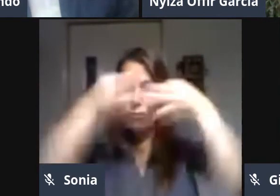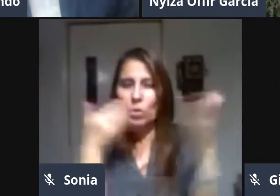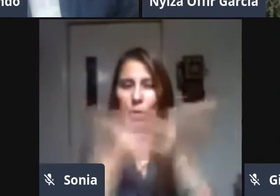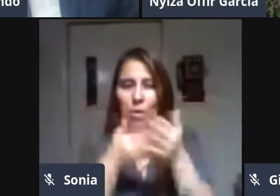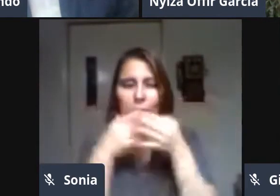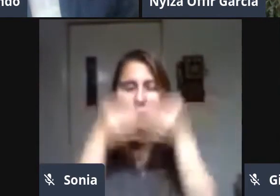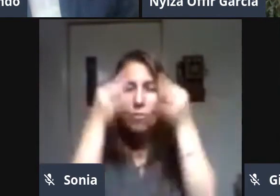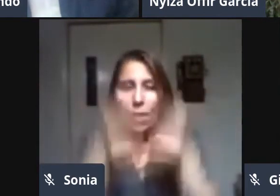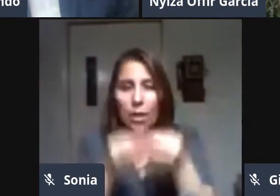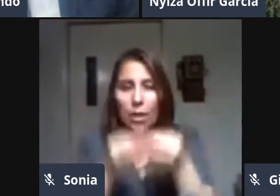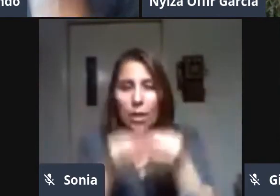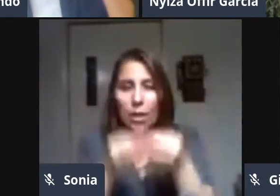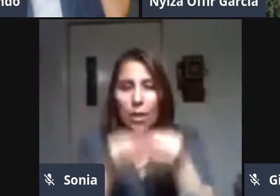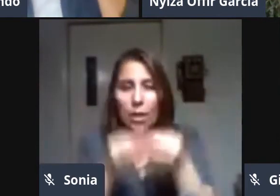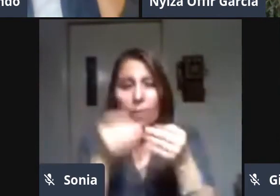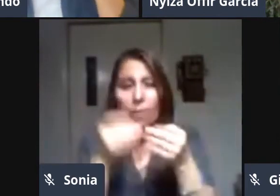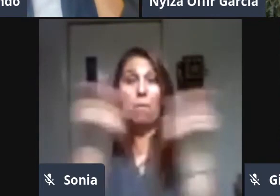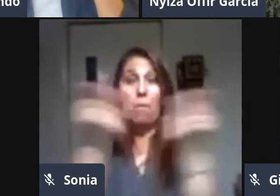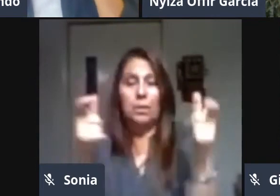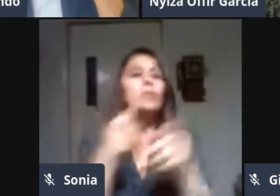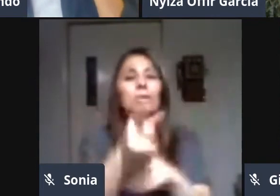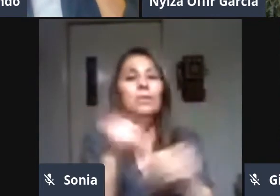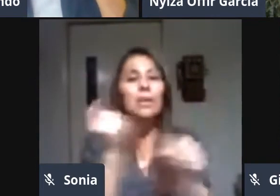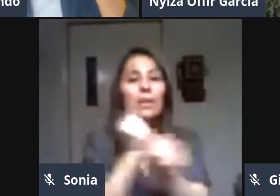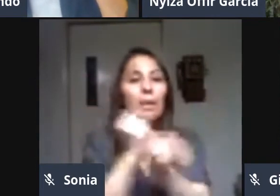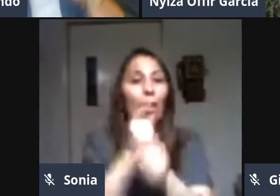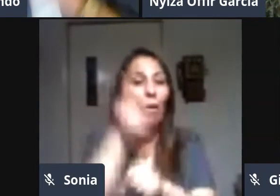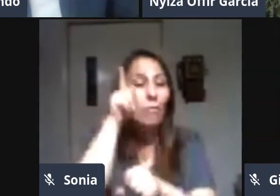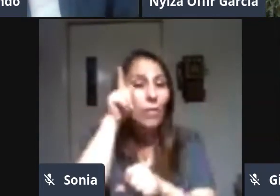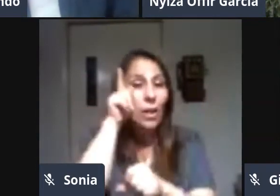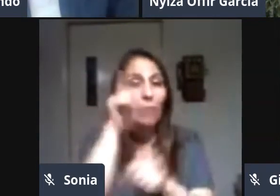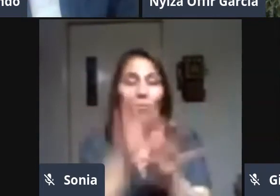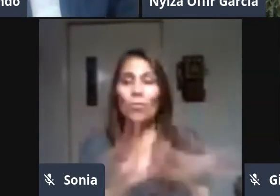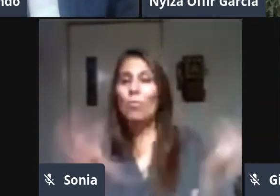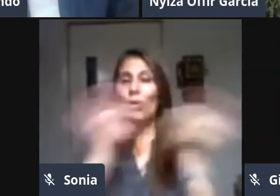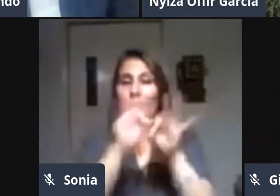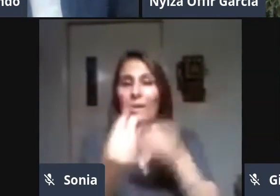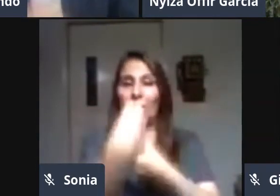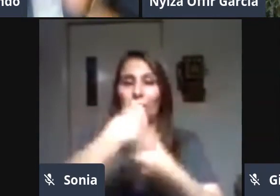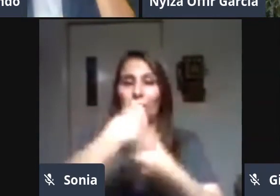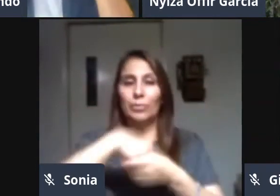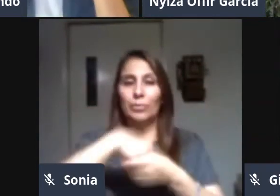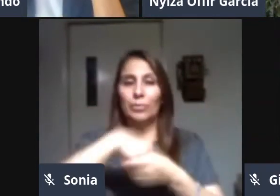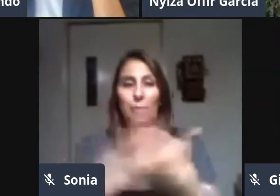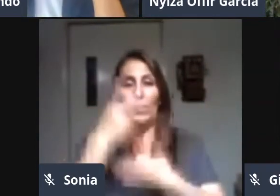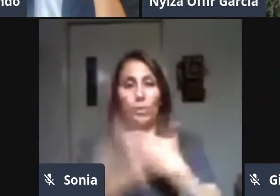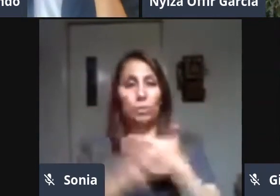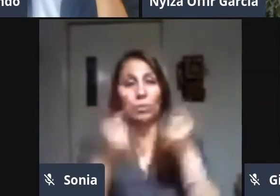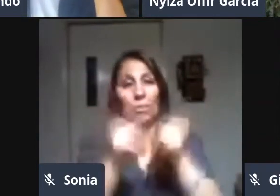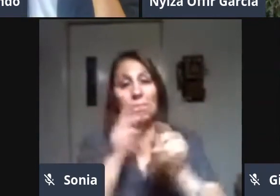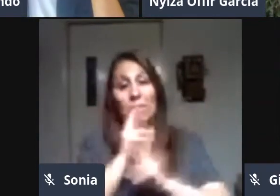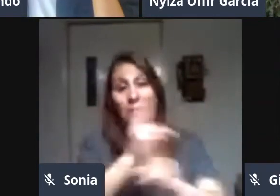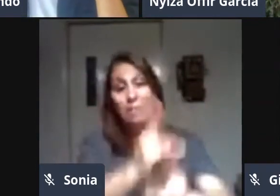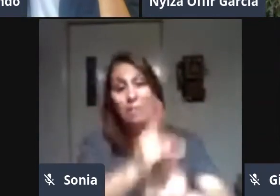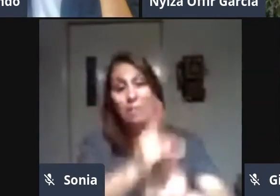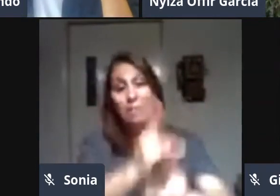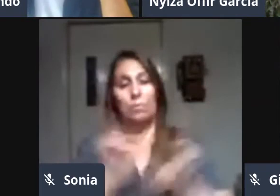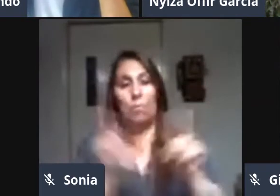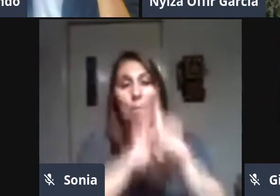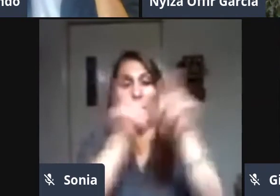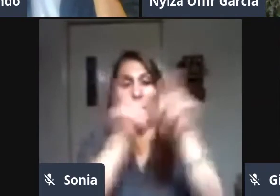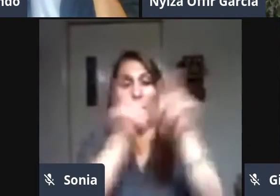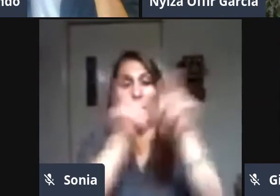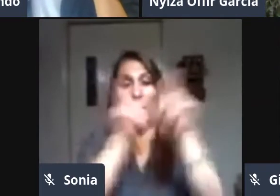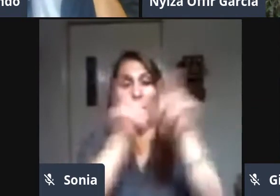fue tan importante en mi propio proyecto y responde también una pregunta que no me hacía es cuando vamos a hablar de